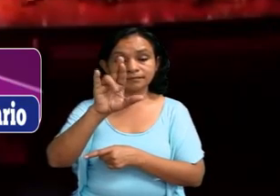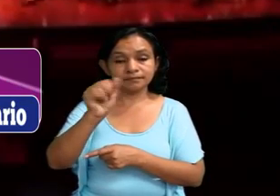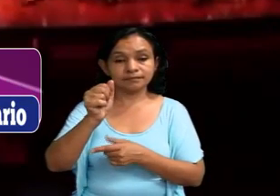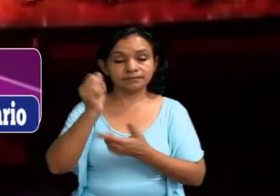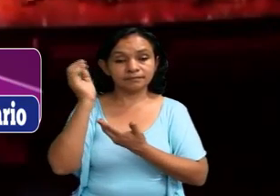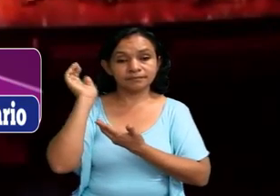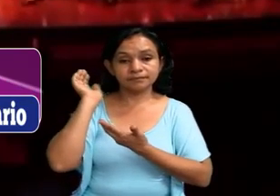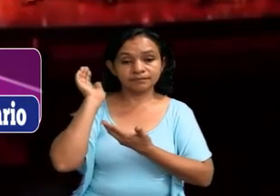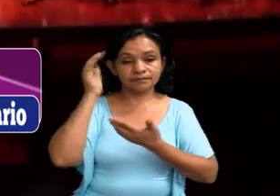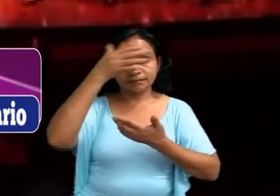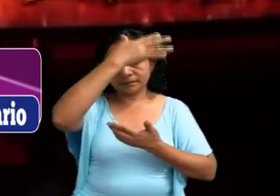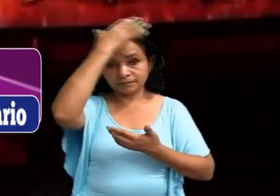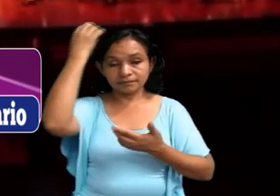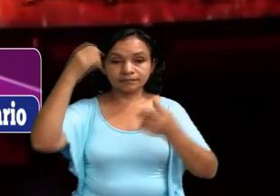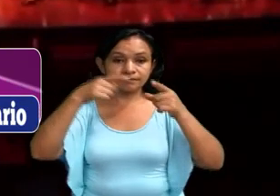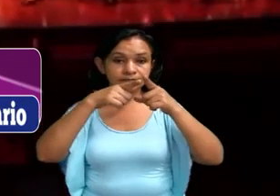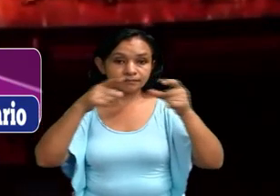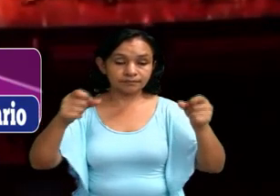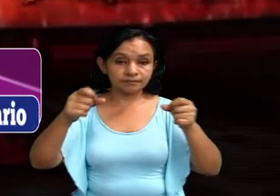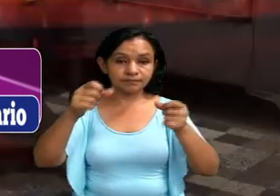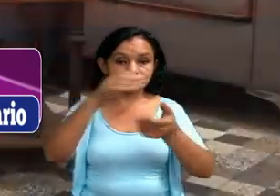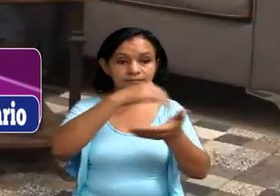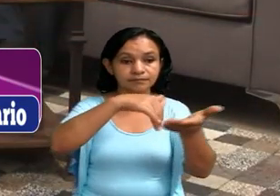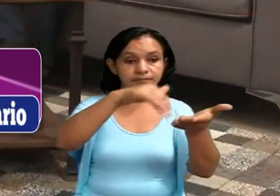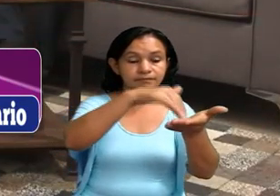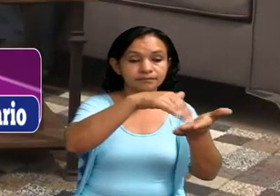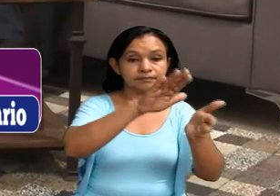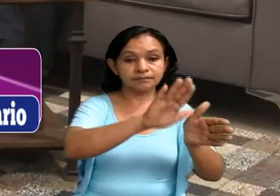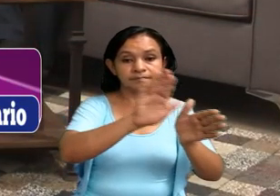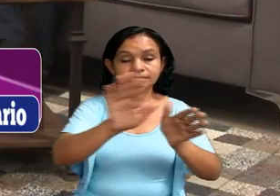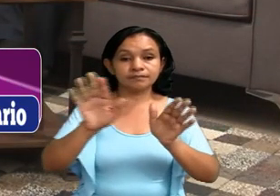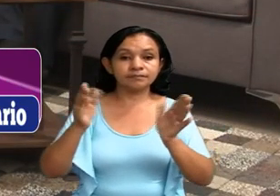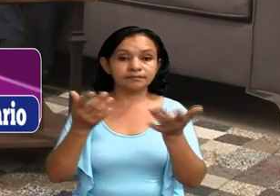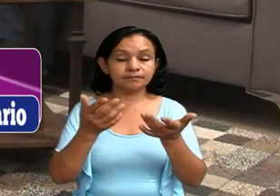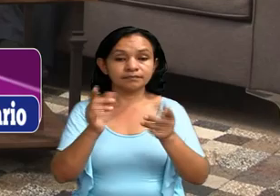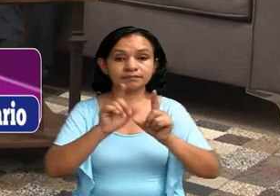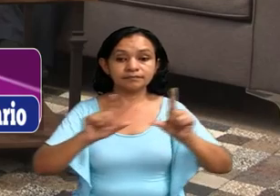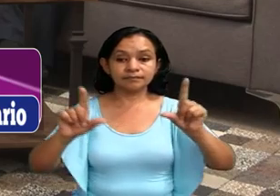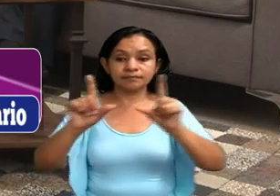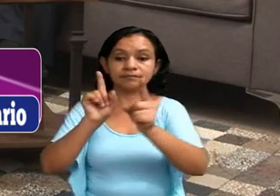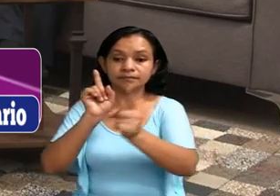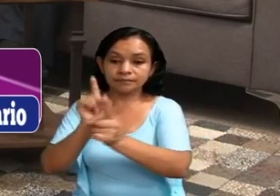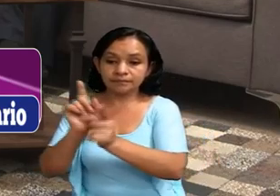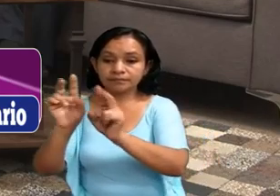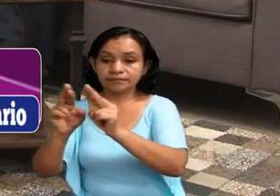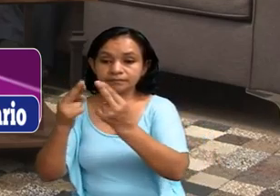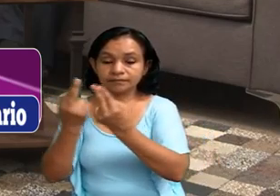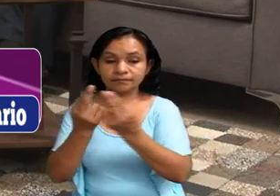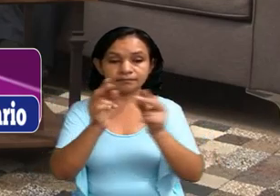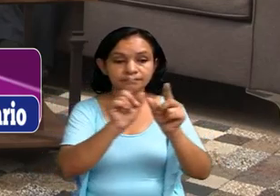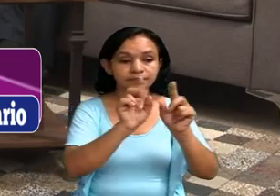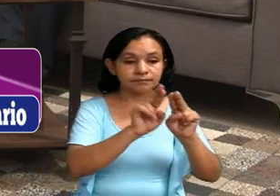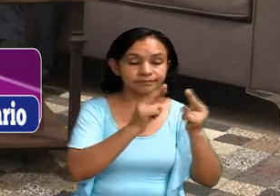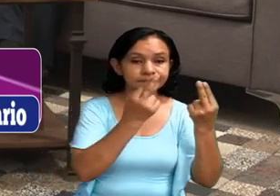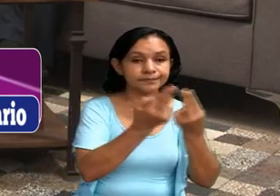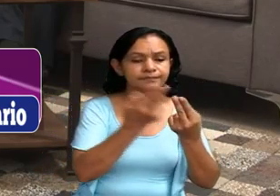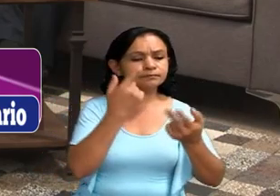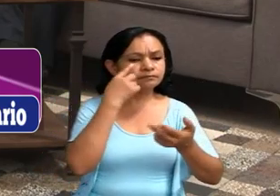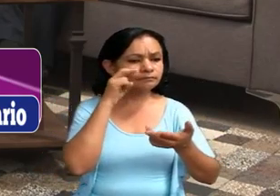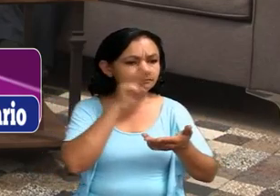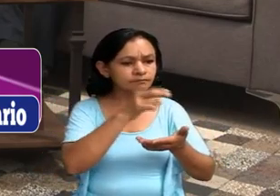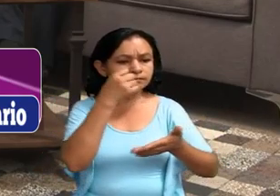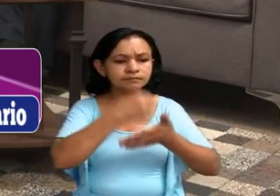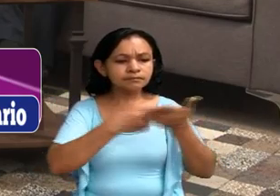Mazatepe y Managua, pero cada cierto tiempo nos encontramos en un lugar para analizar los esfuerzos, ver